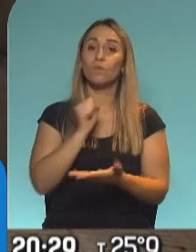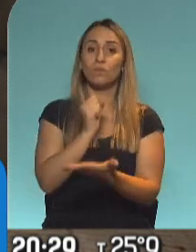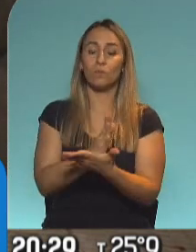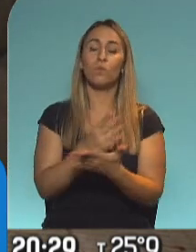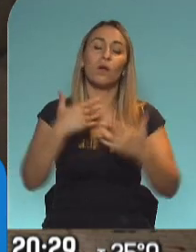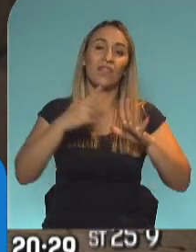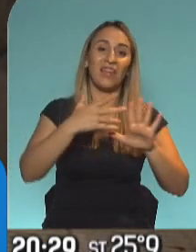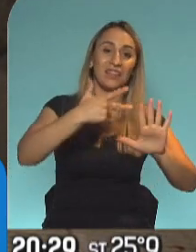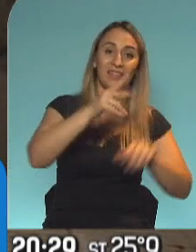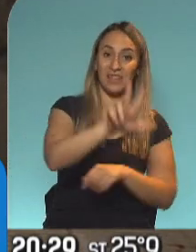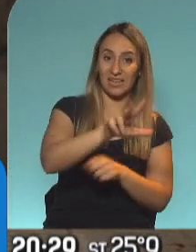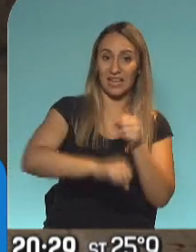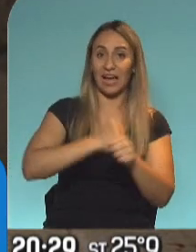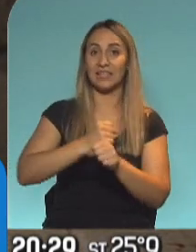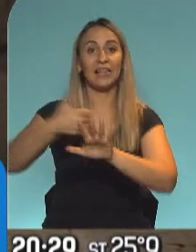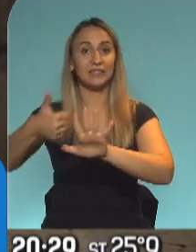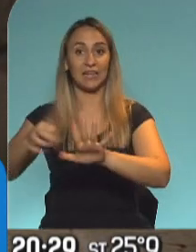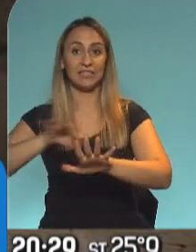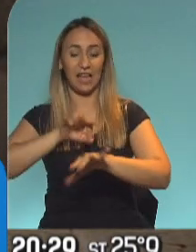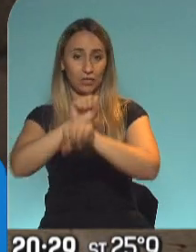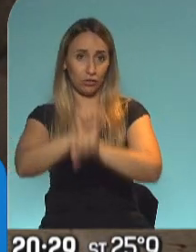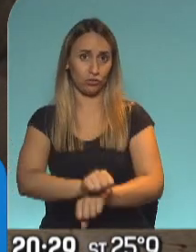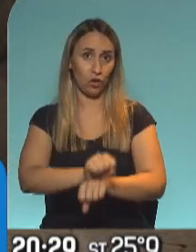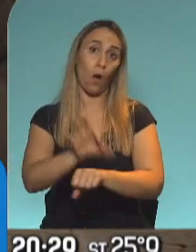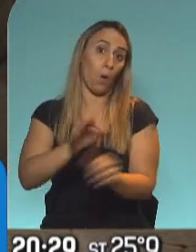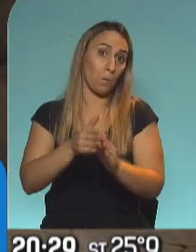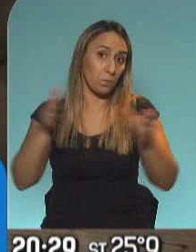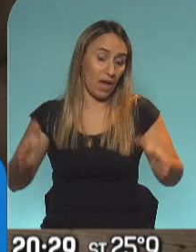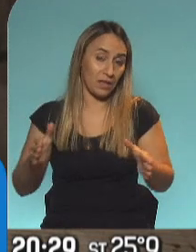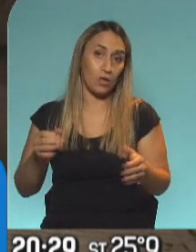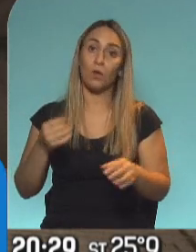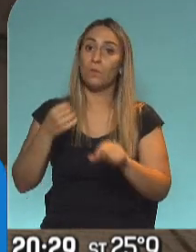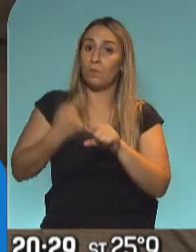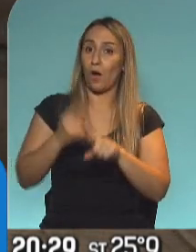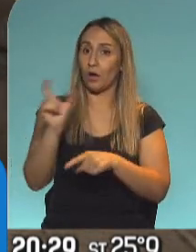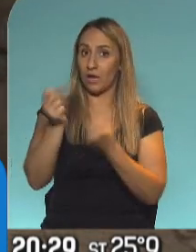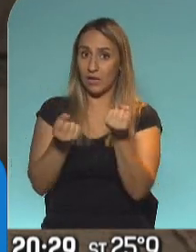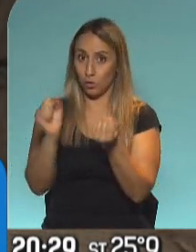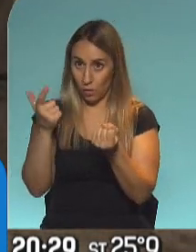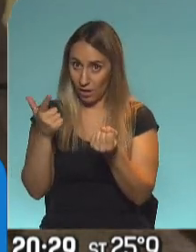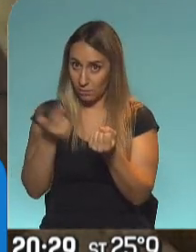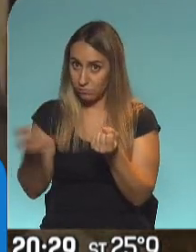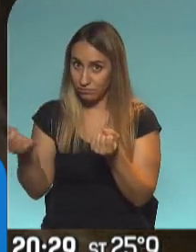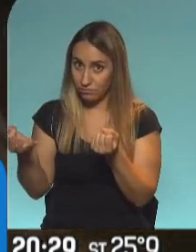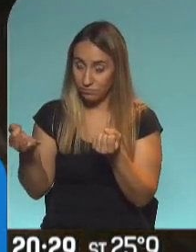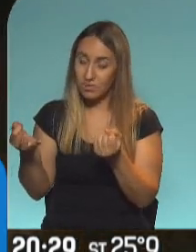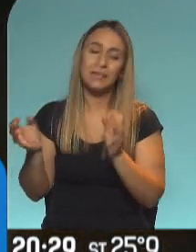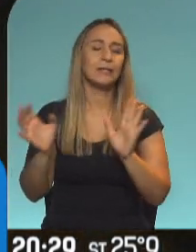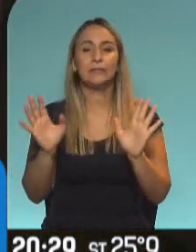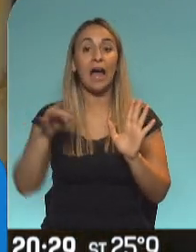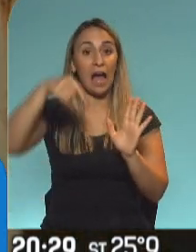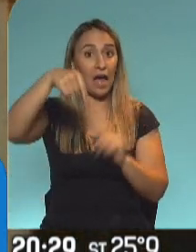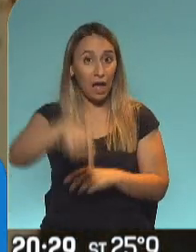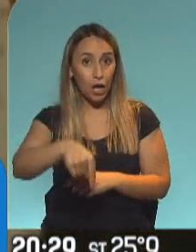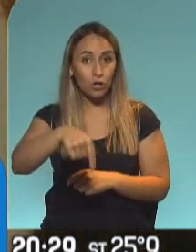pero se puede ampliar aún más porque no tenía registro de conducir. No, a ver, estamos en este